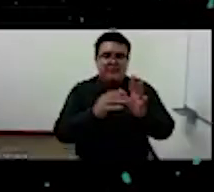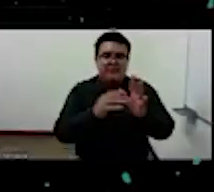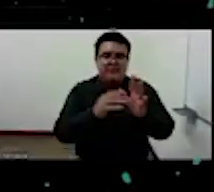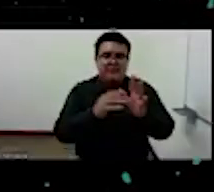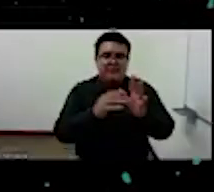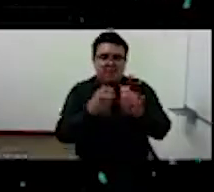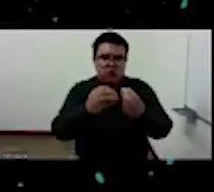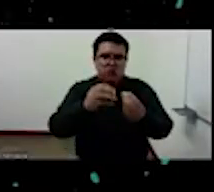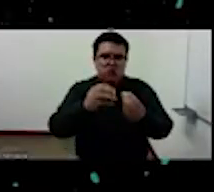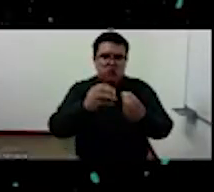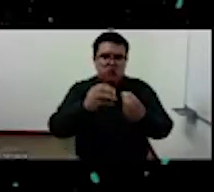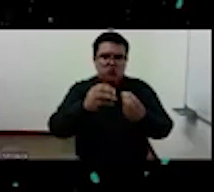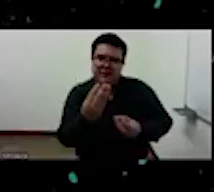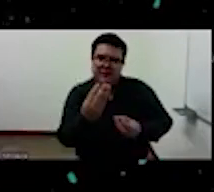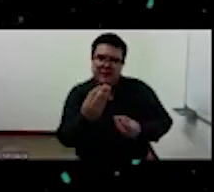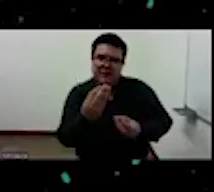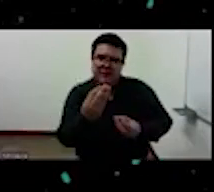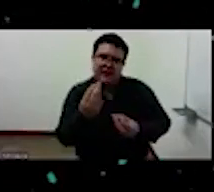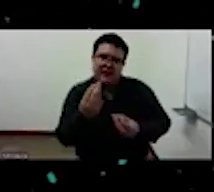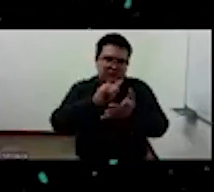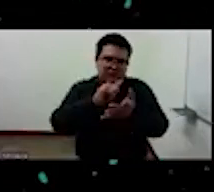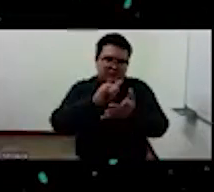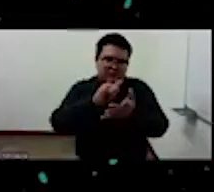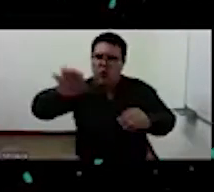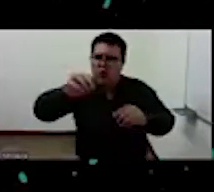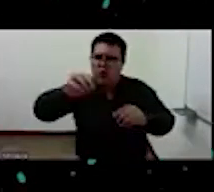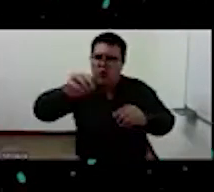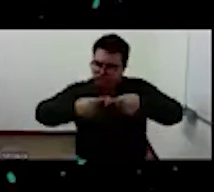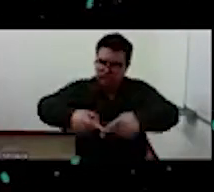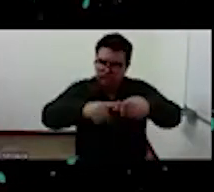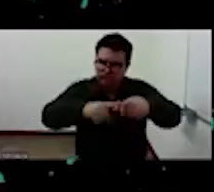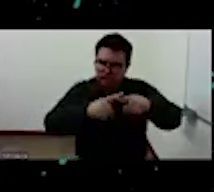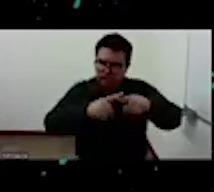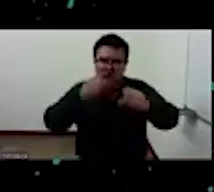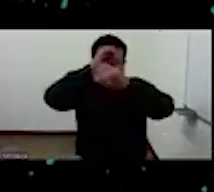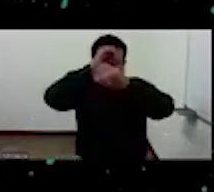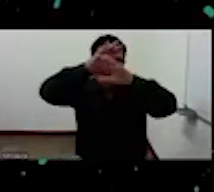también representa cuestiones de su cosmovisión e historia.